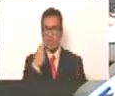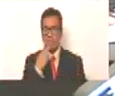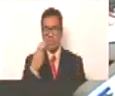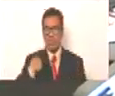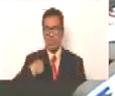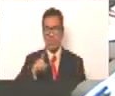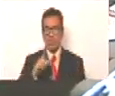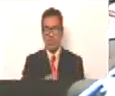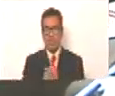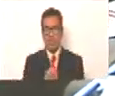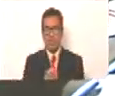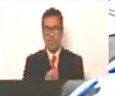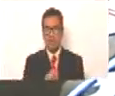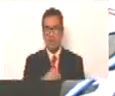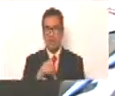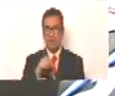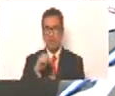Acción Democrática.